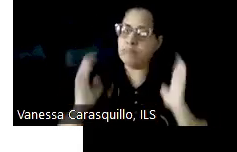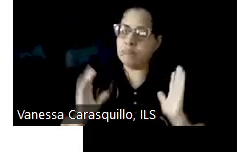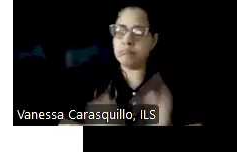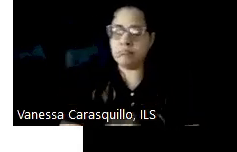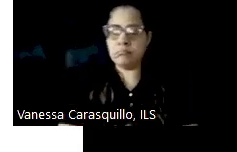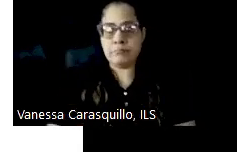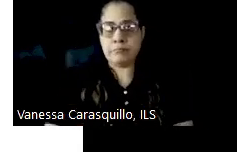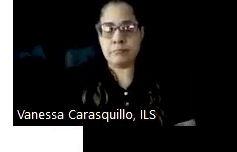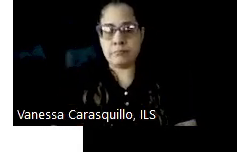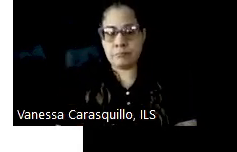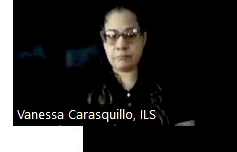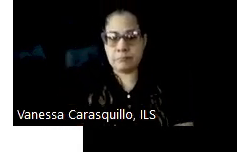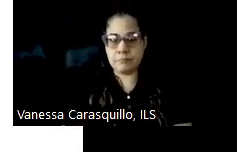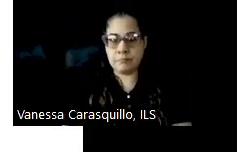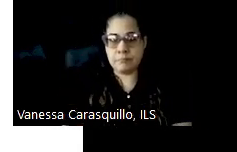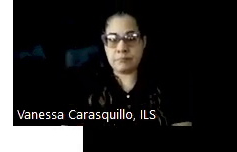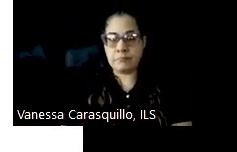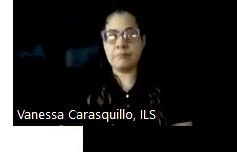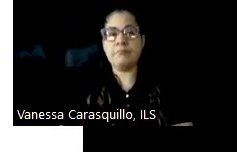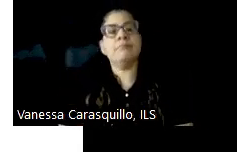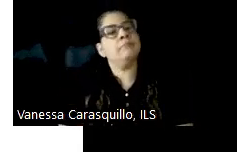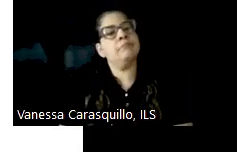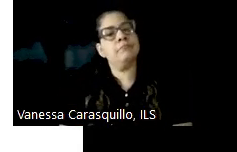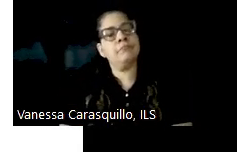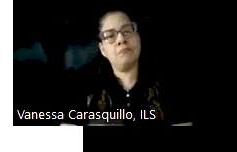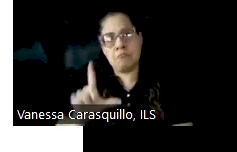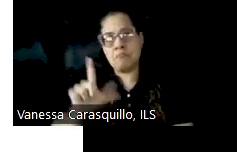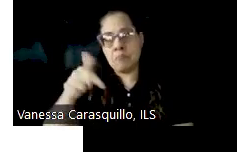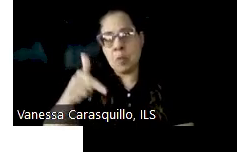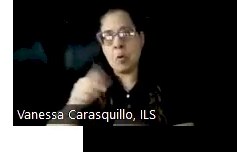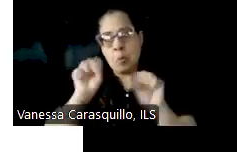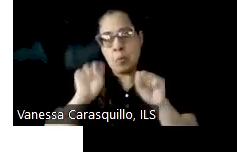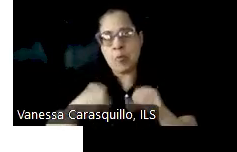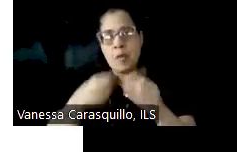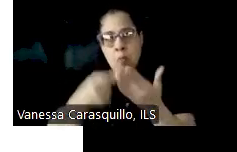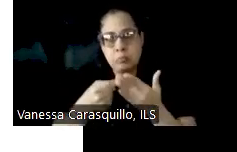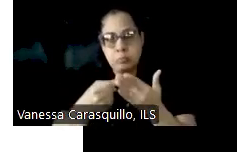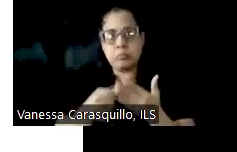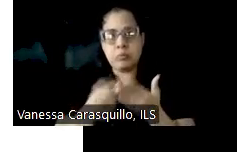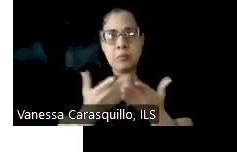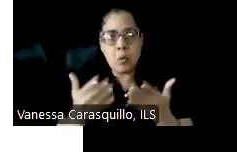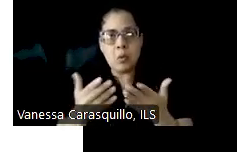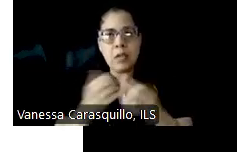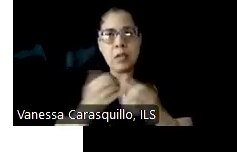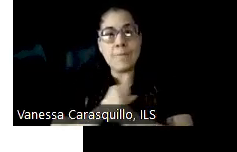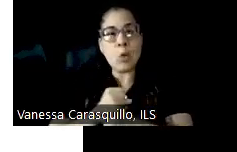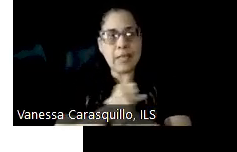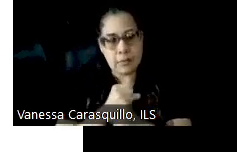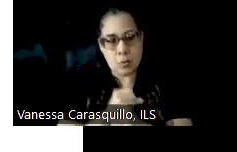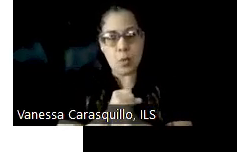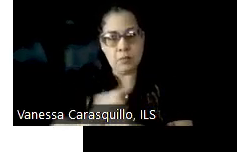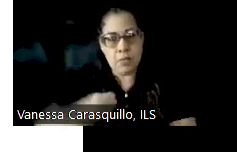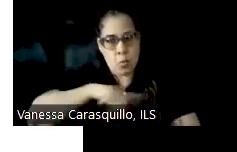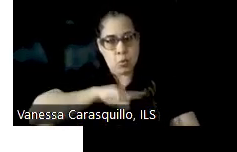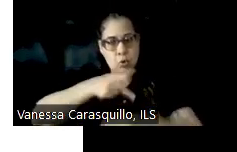Y bueno, para eso más adelante pudiéramos hablar de cuáles son los factores protectores que nos hacen a nosotros como puertorriqueños